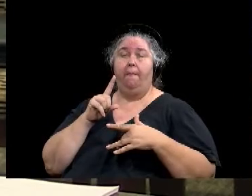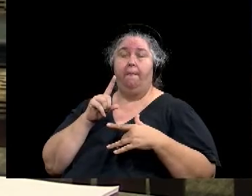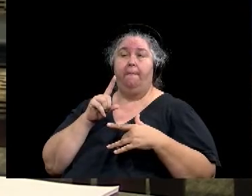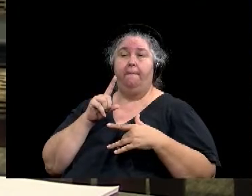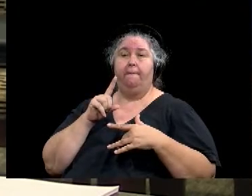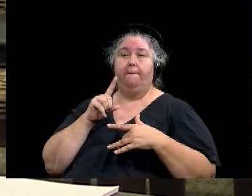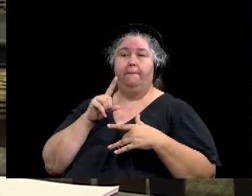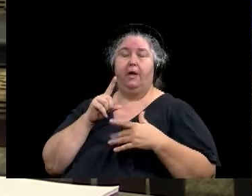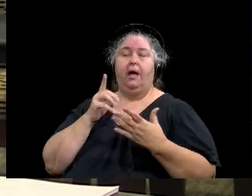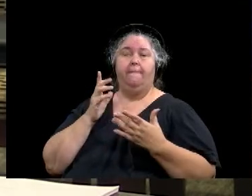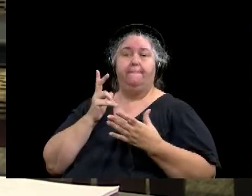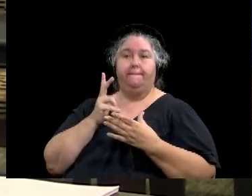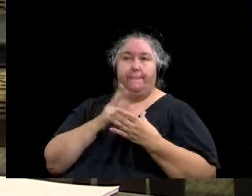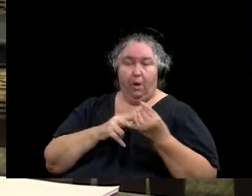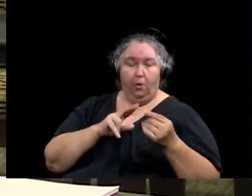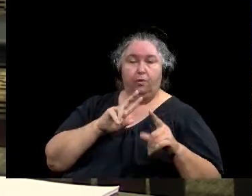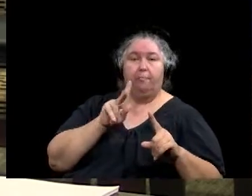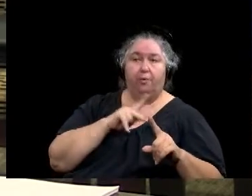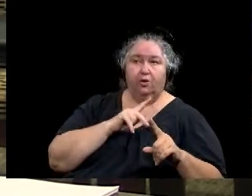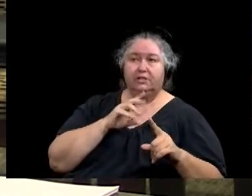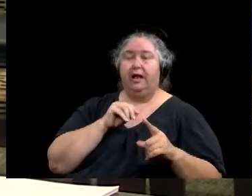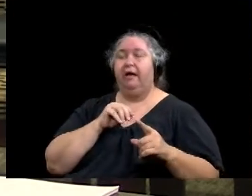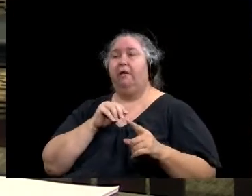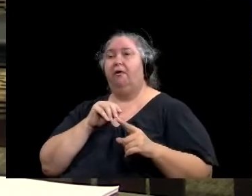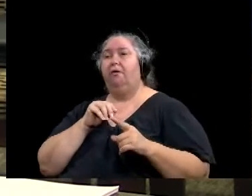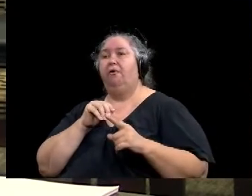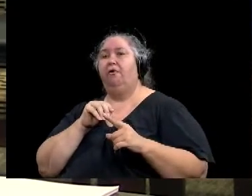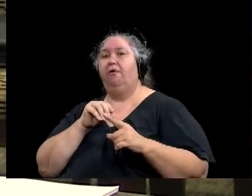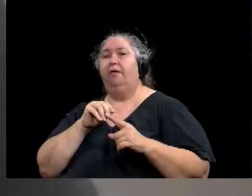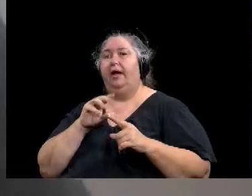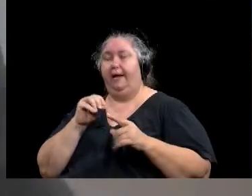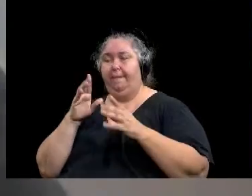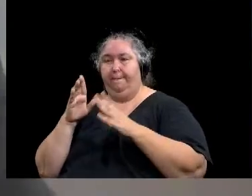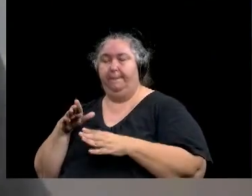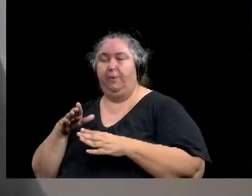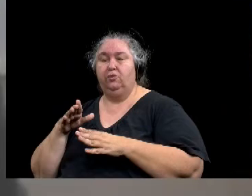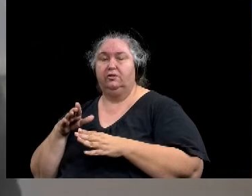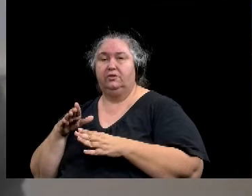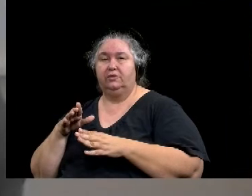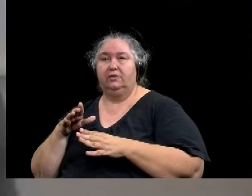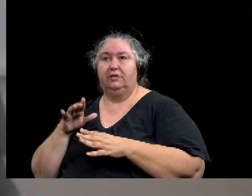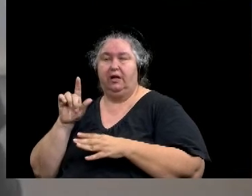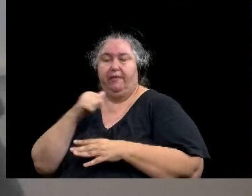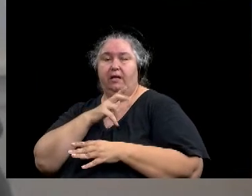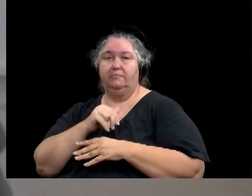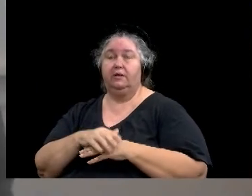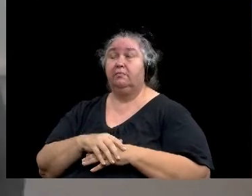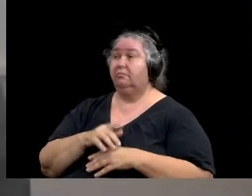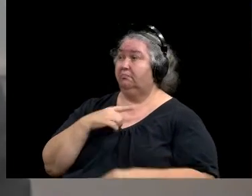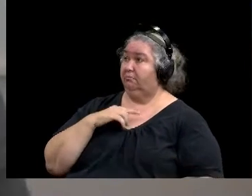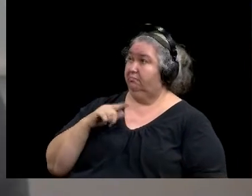así es que con medidas proactivas tanto me andante en los empleados del hospital